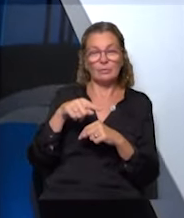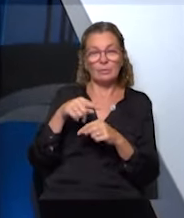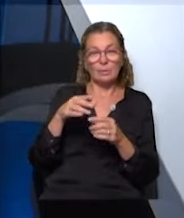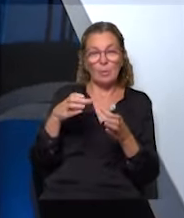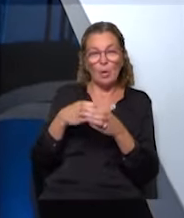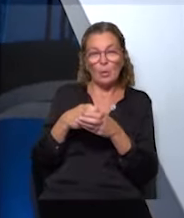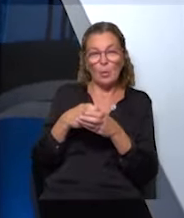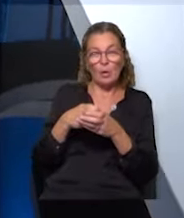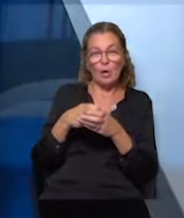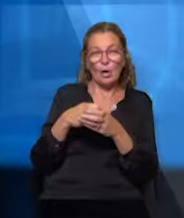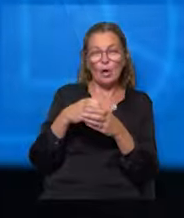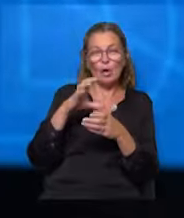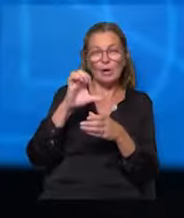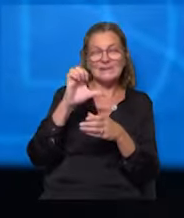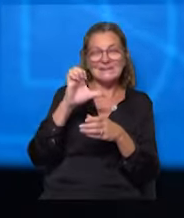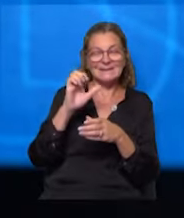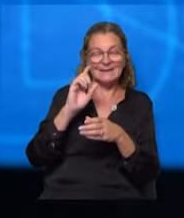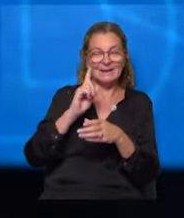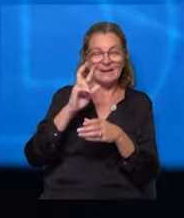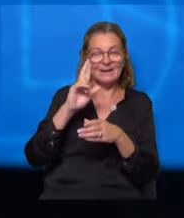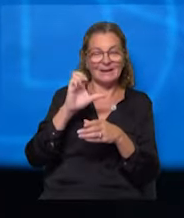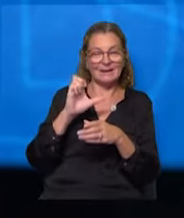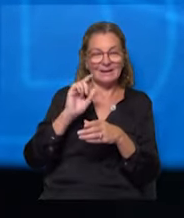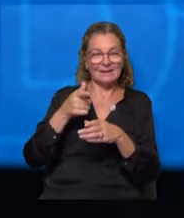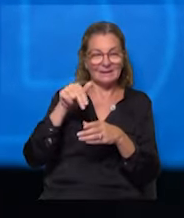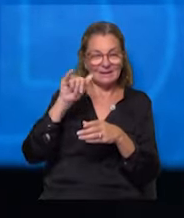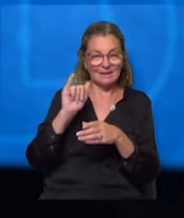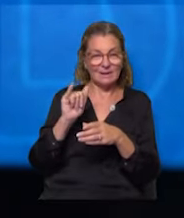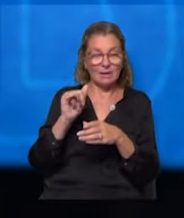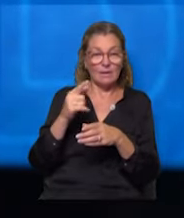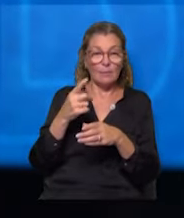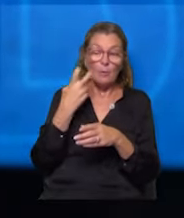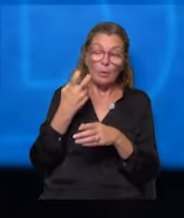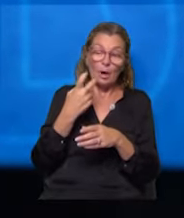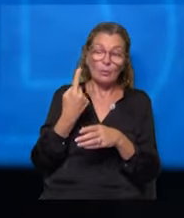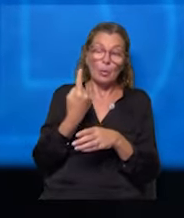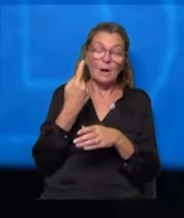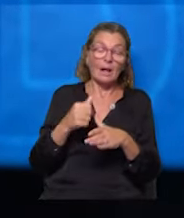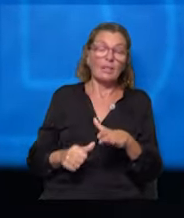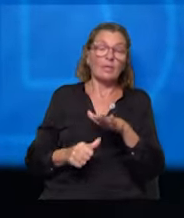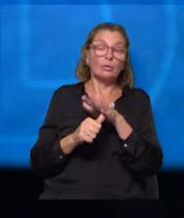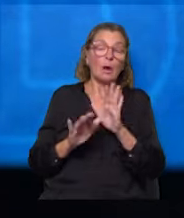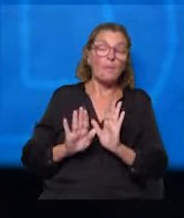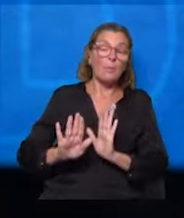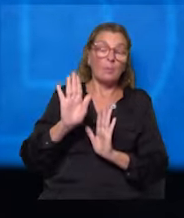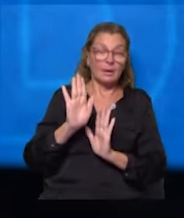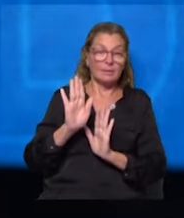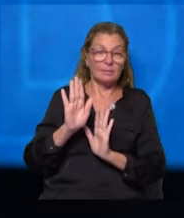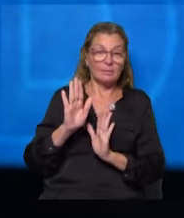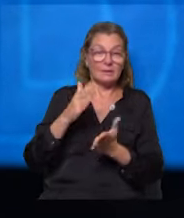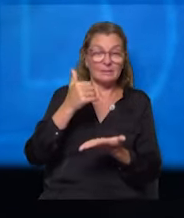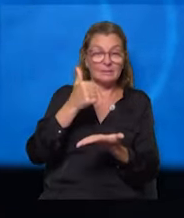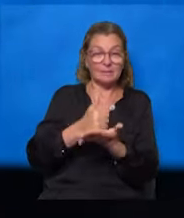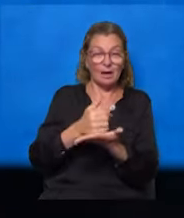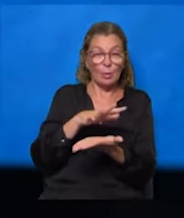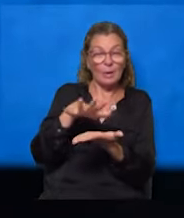sña habíamos evaluado la necesidad de una precandidatura propia sobre la base de tener la presencia del